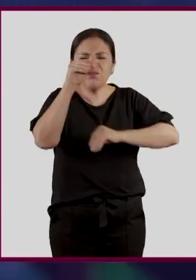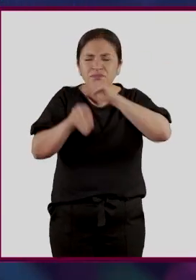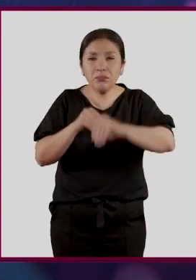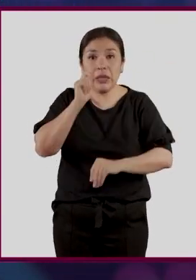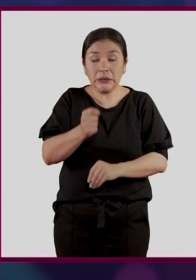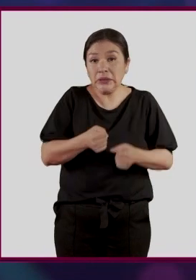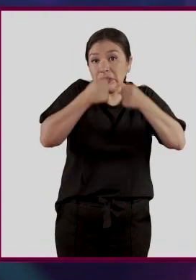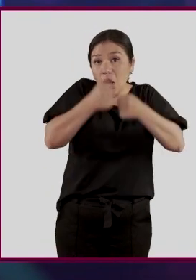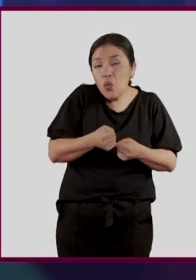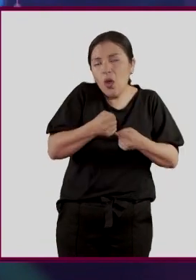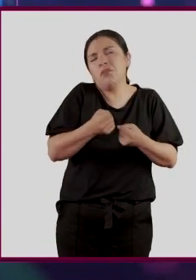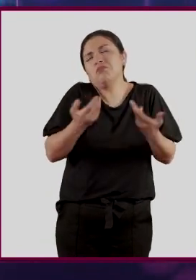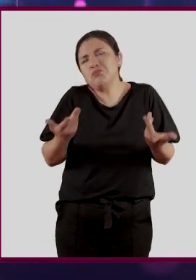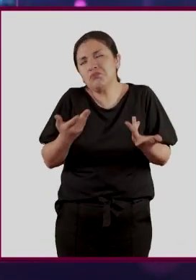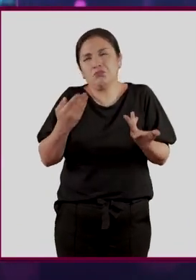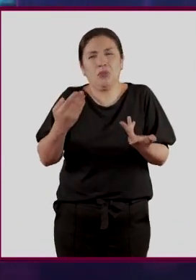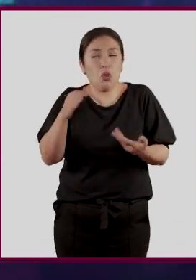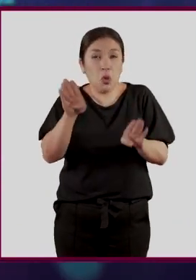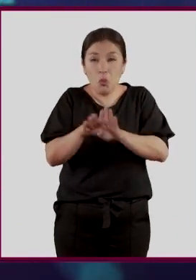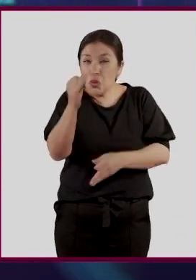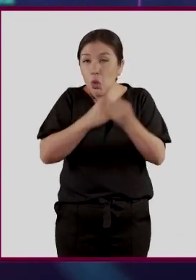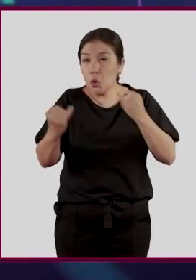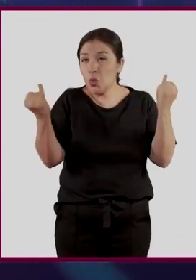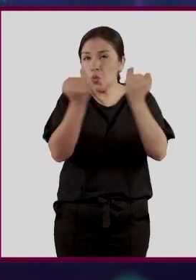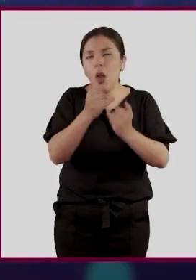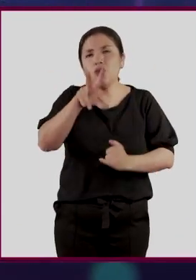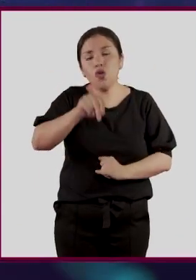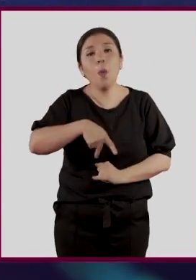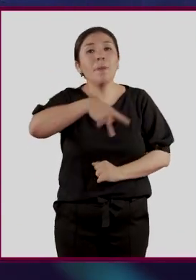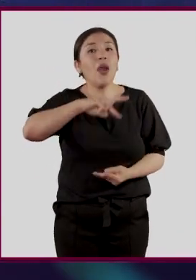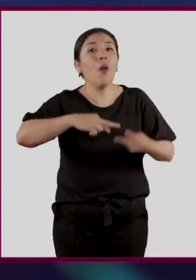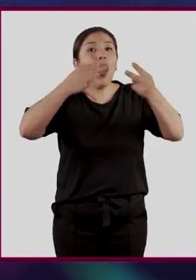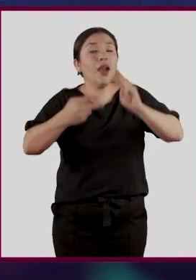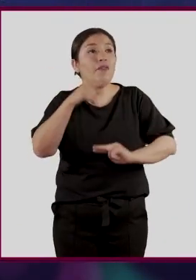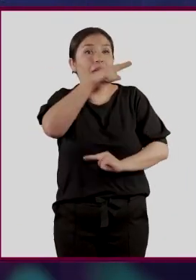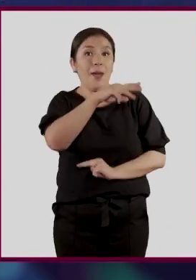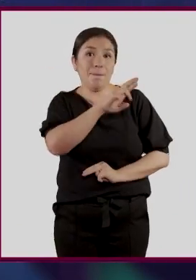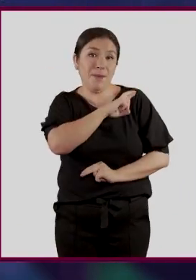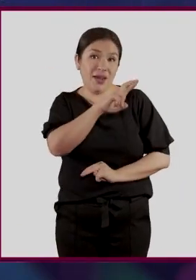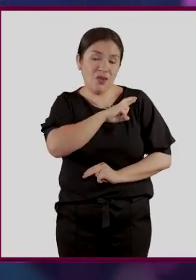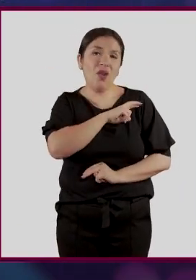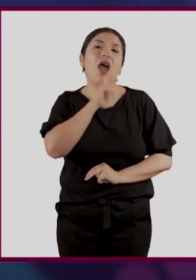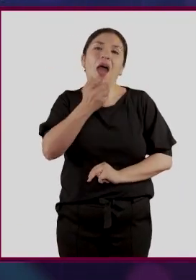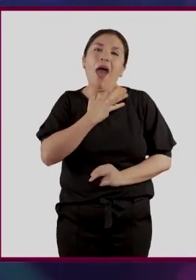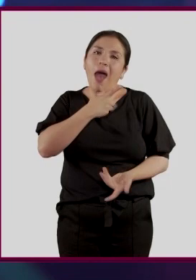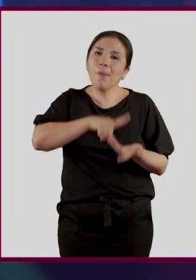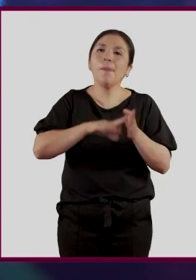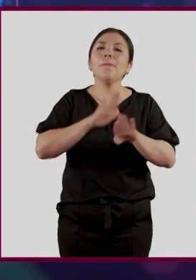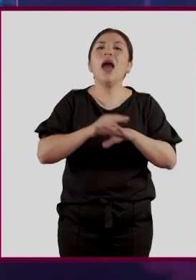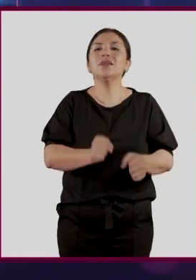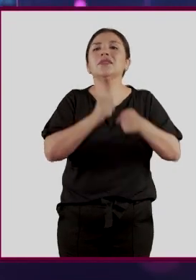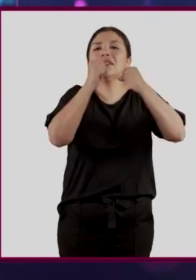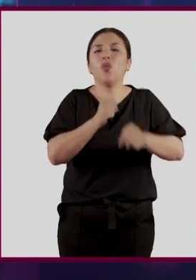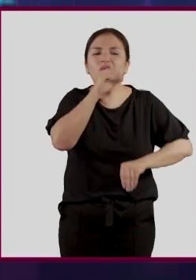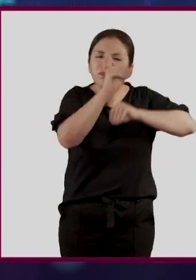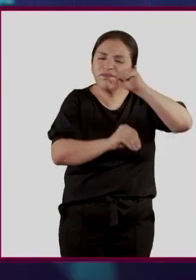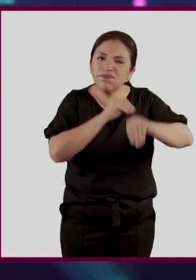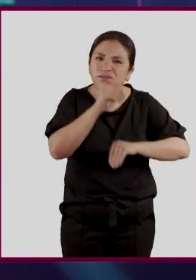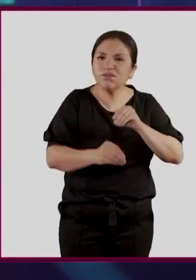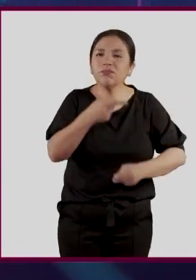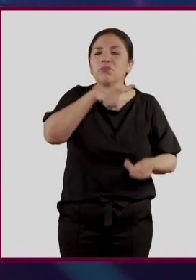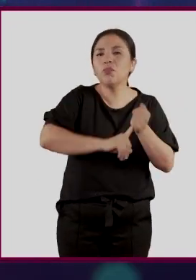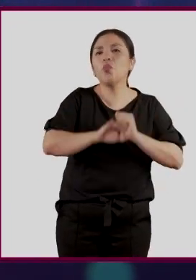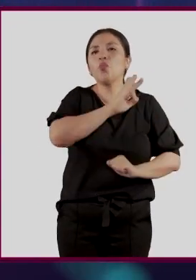que generalizar. En caso contrario, el software privado podría tener una gran inversión en la parte de seguridad e igual, lado contrario, podría tener